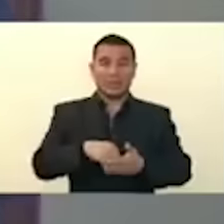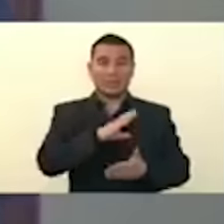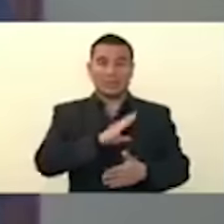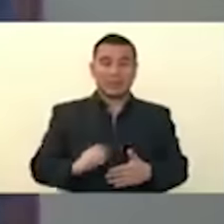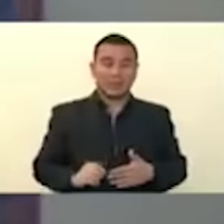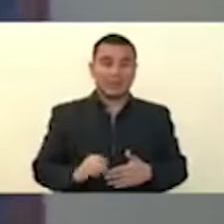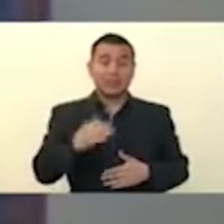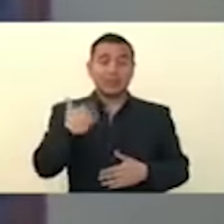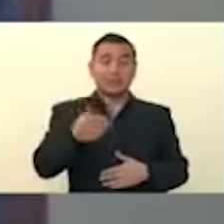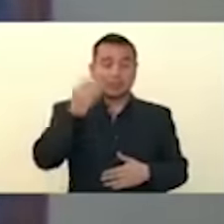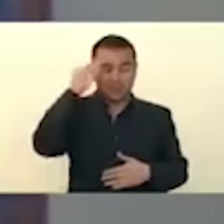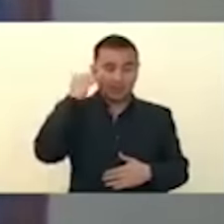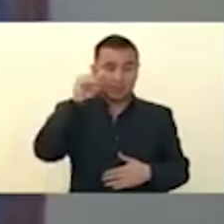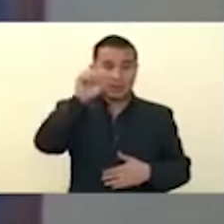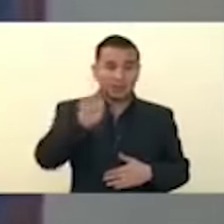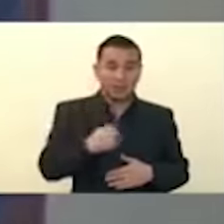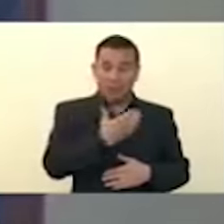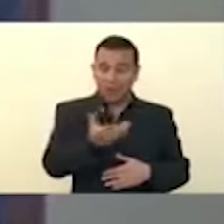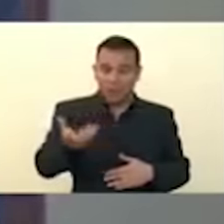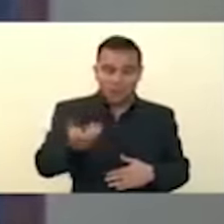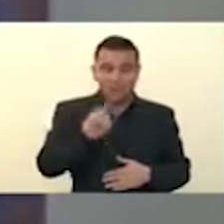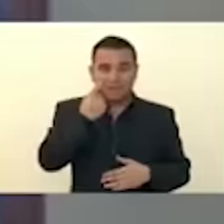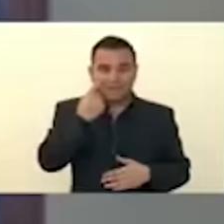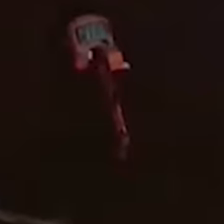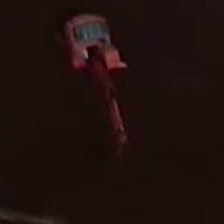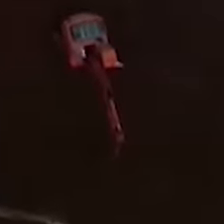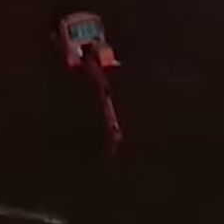dijeron, bueno, o en Corea del Sur, en los países asiáticos, dijeron, está en Asia.